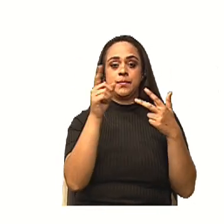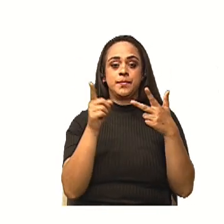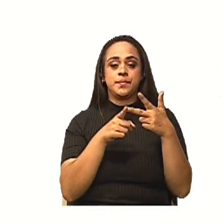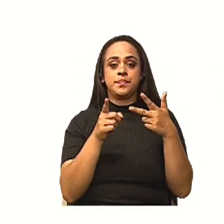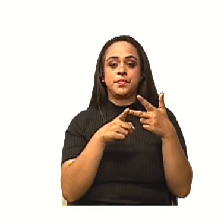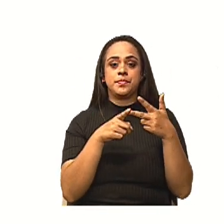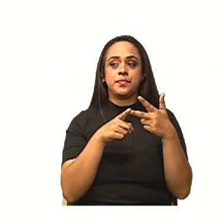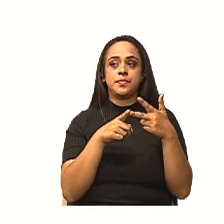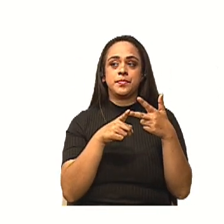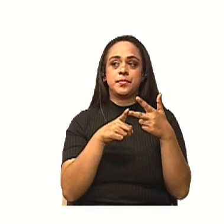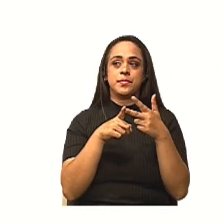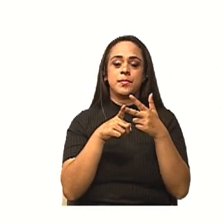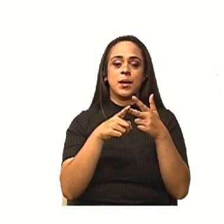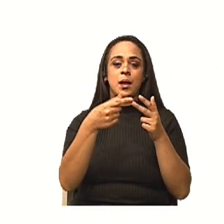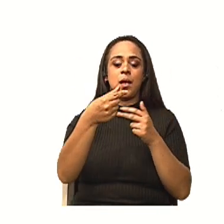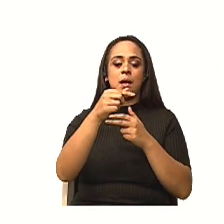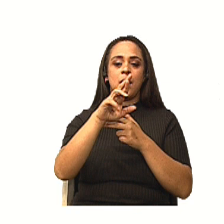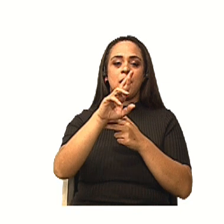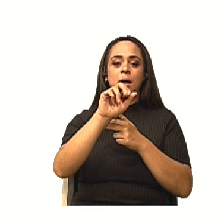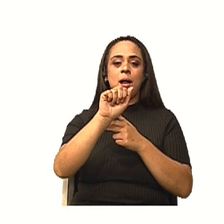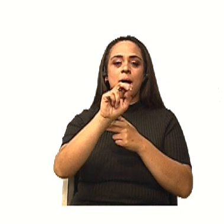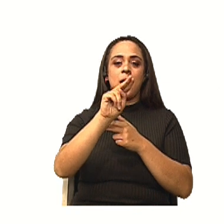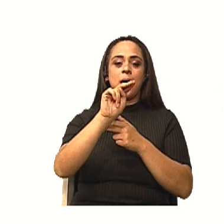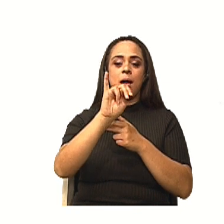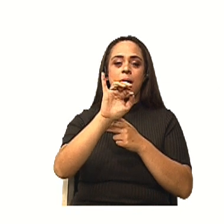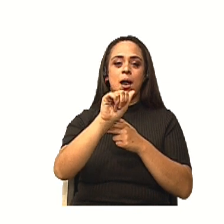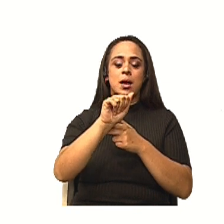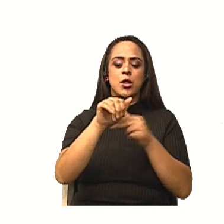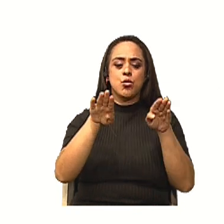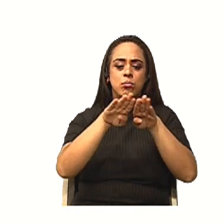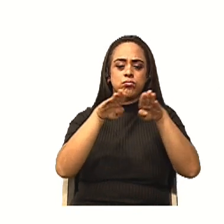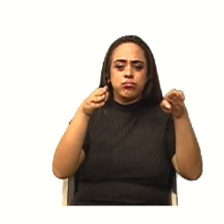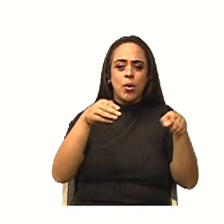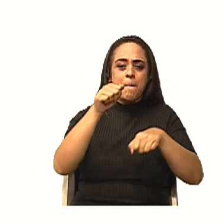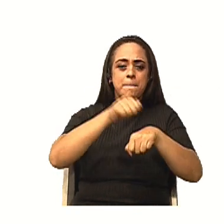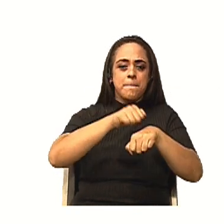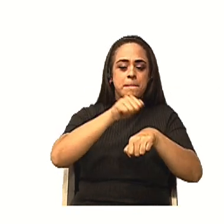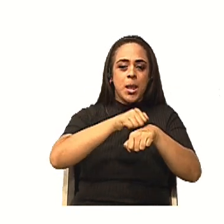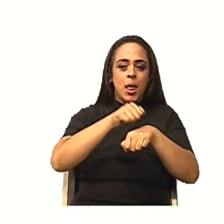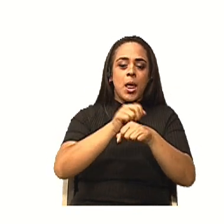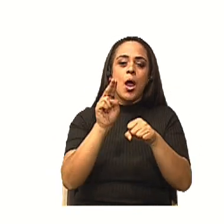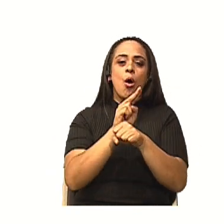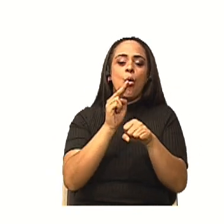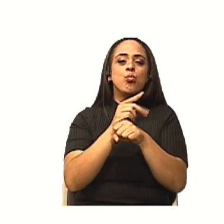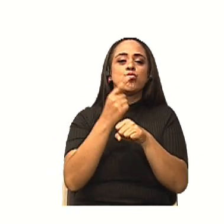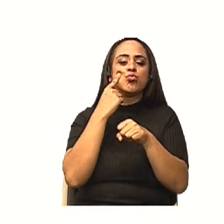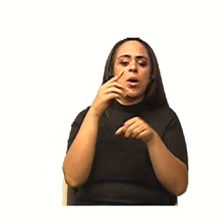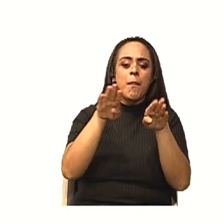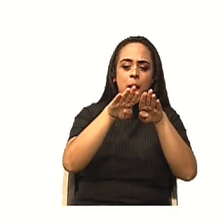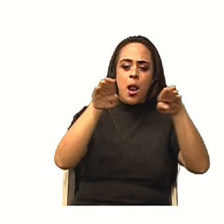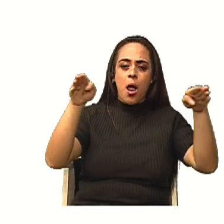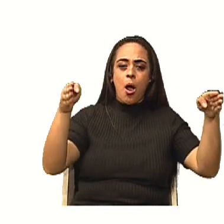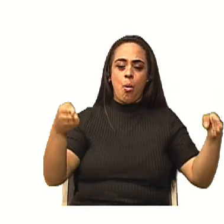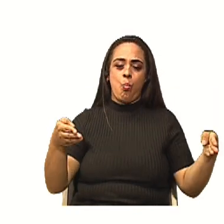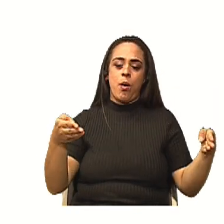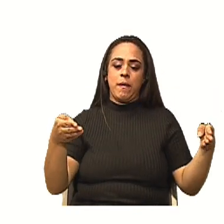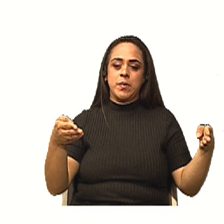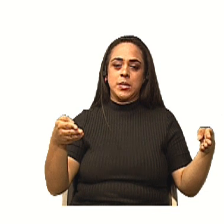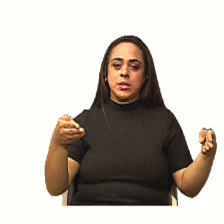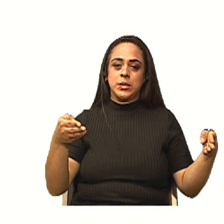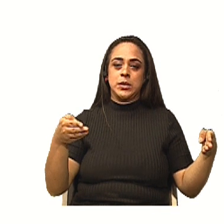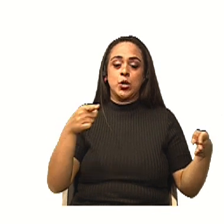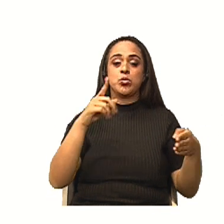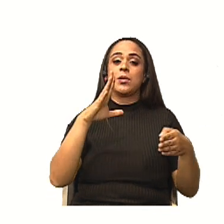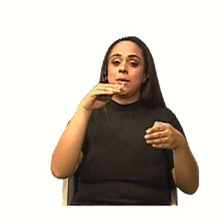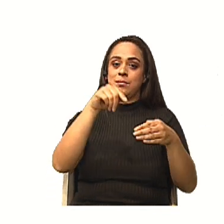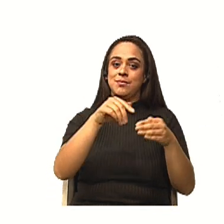es el granito. El granito, no sé si los conocen, es una piedra que se utiliza para hacer muebles mucho. Si ustedes tienen